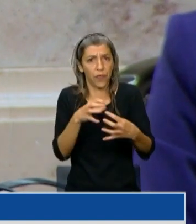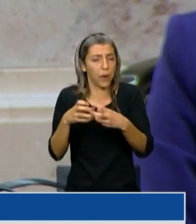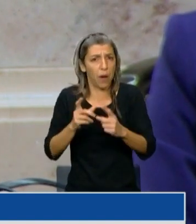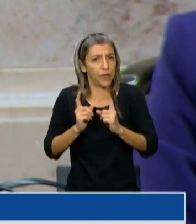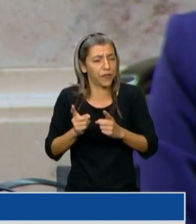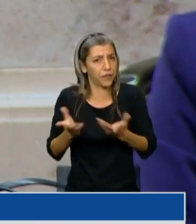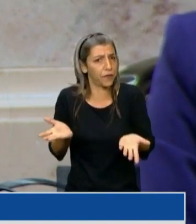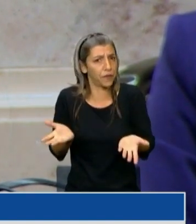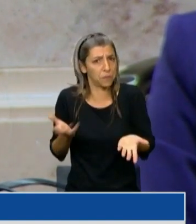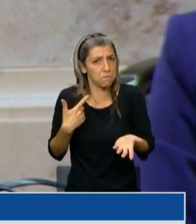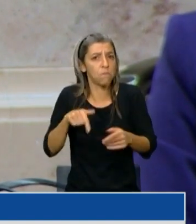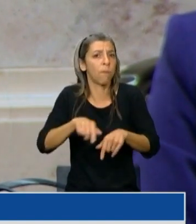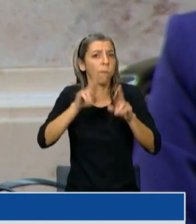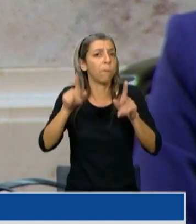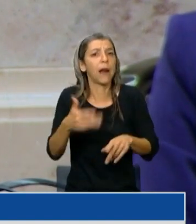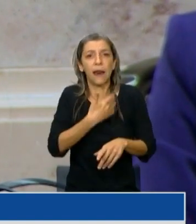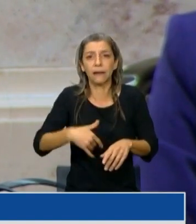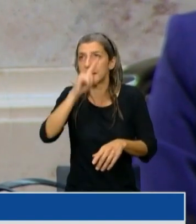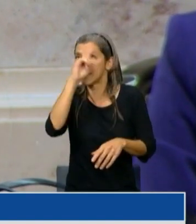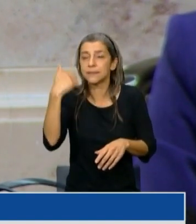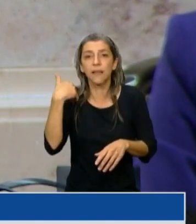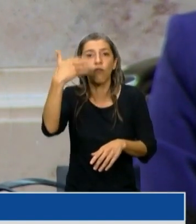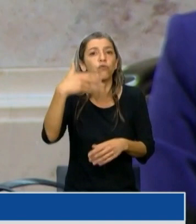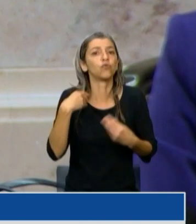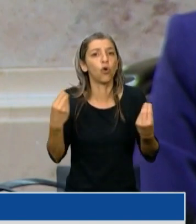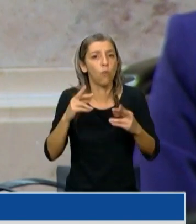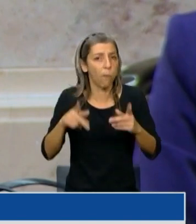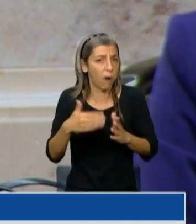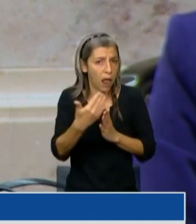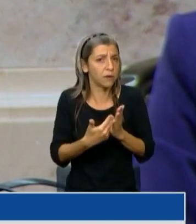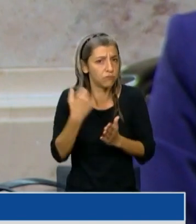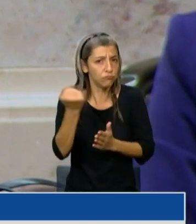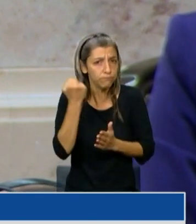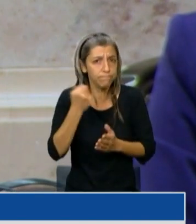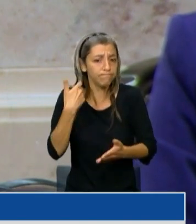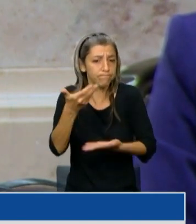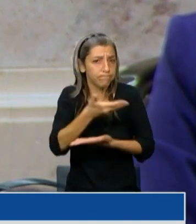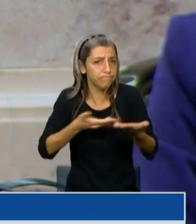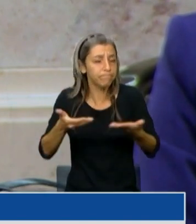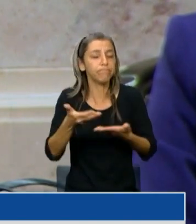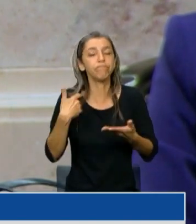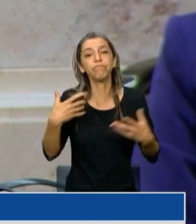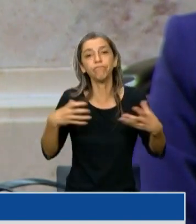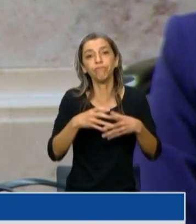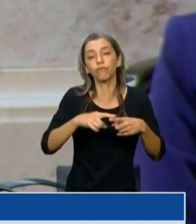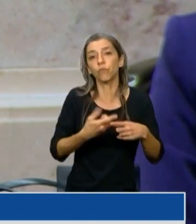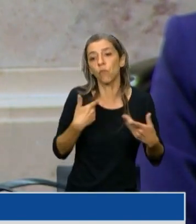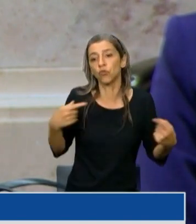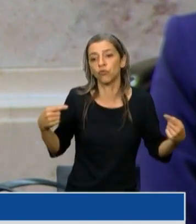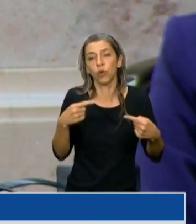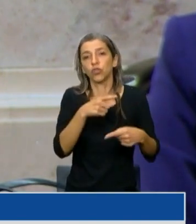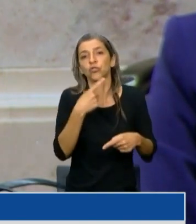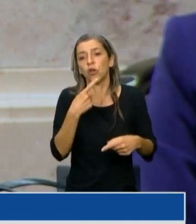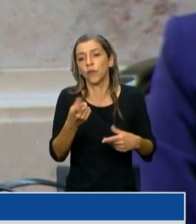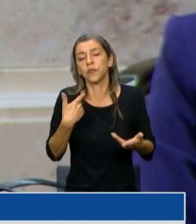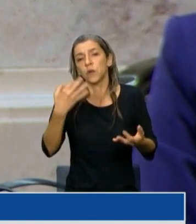Otro cuestionamiento que se hacía, ¿por qué venía YPF a presentar el proyecto? Lo que la oposición plantea como una